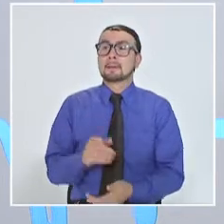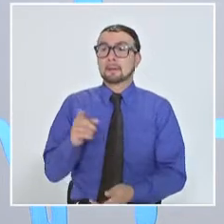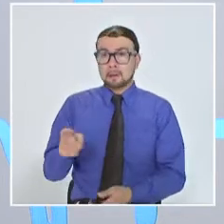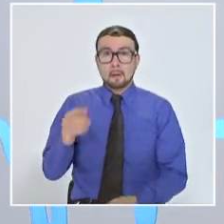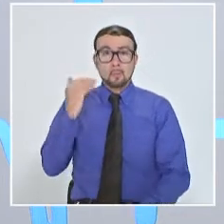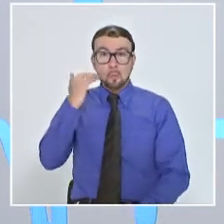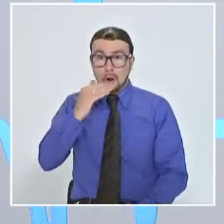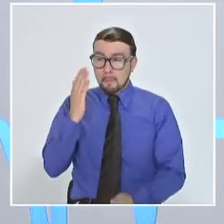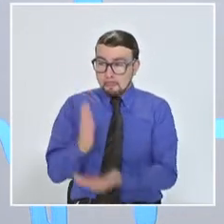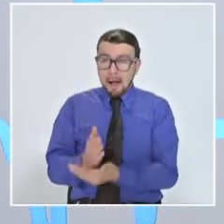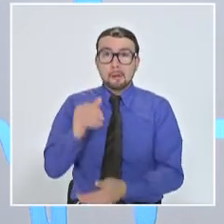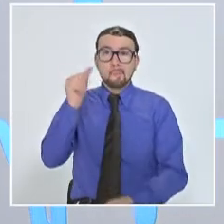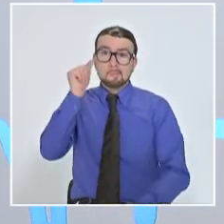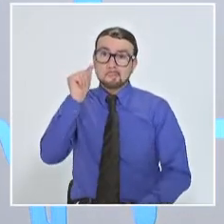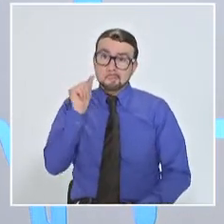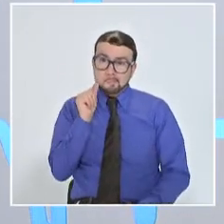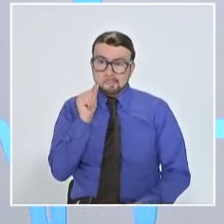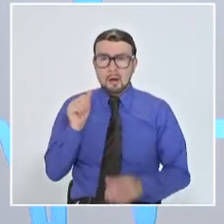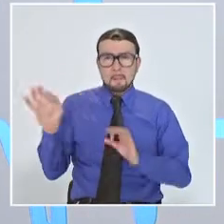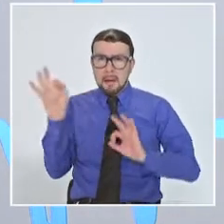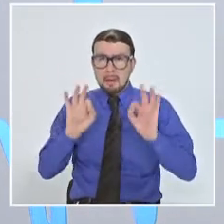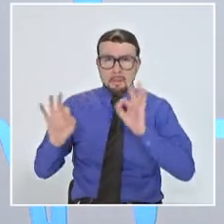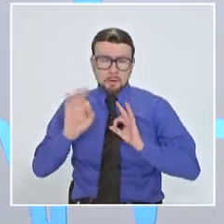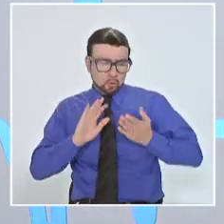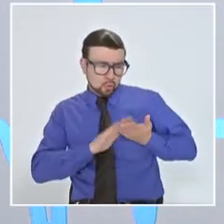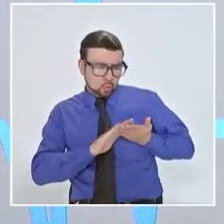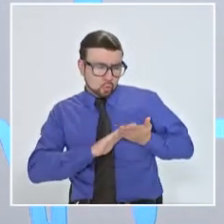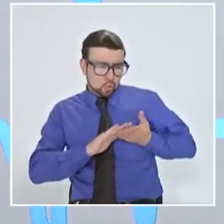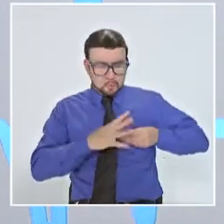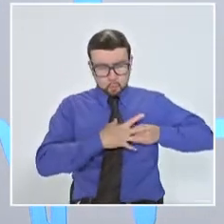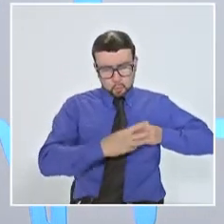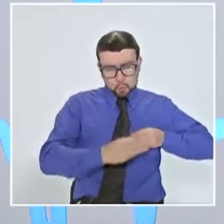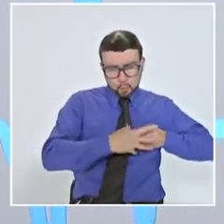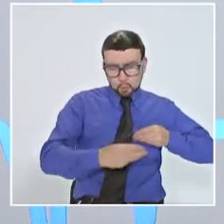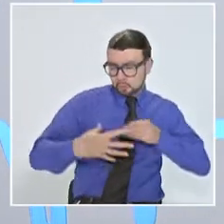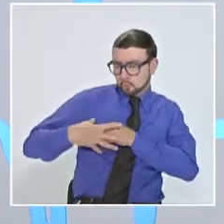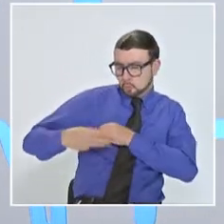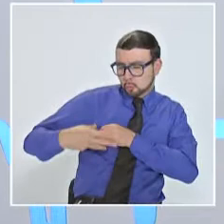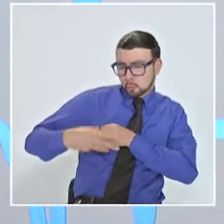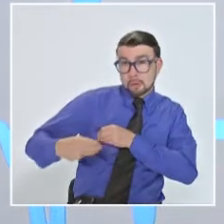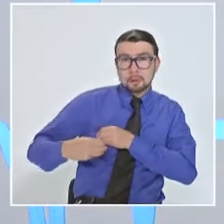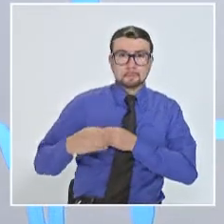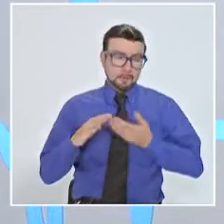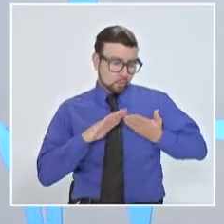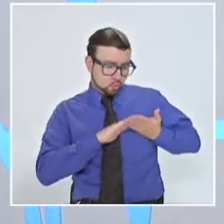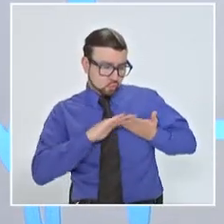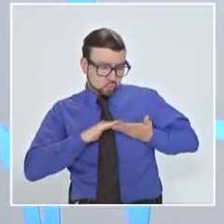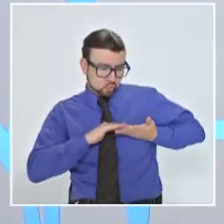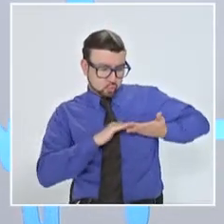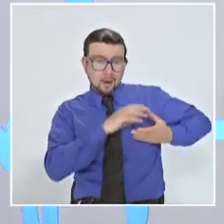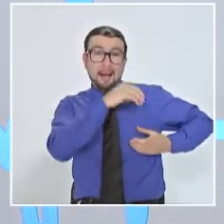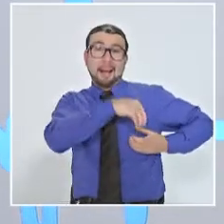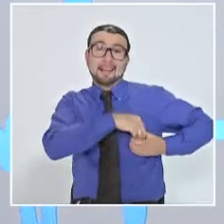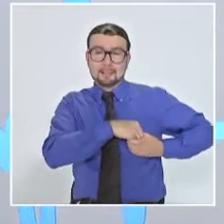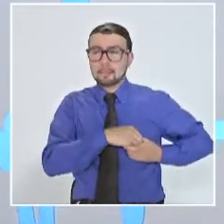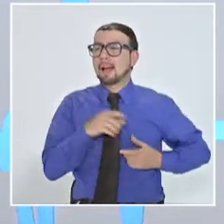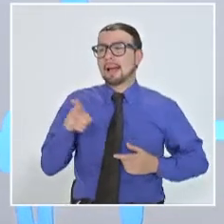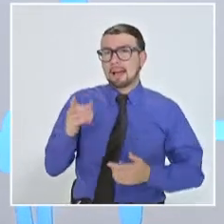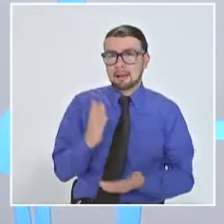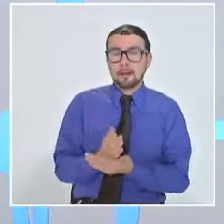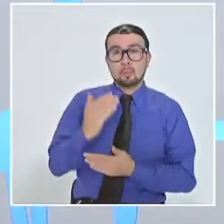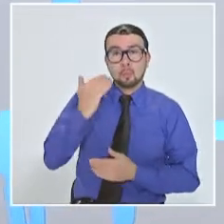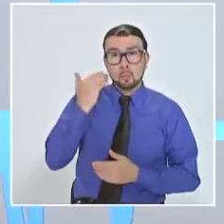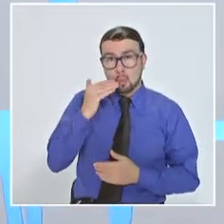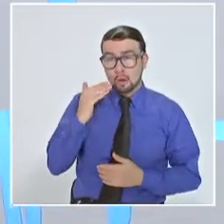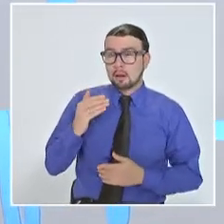glándula mamaria se está preparando para la lactancia, ocurren fenómenos de reparación celular. Por eso la mujer que tiene sus hijos antes de los 20